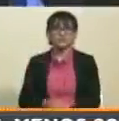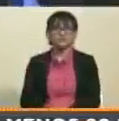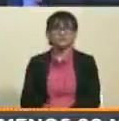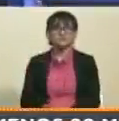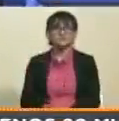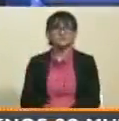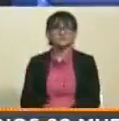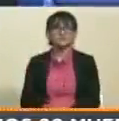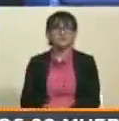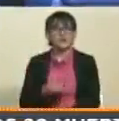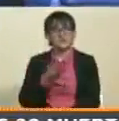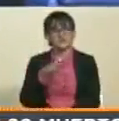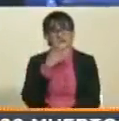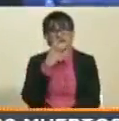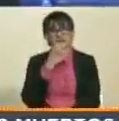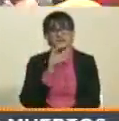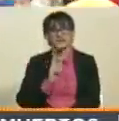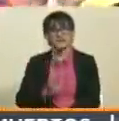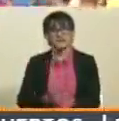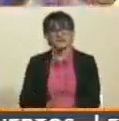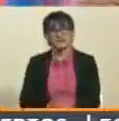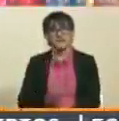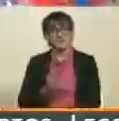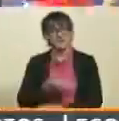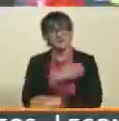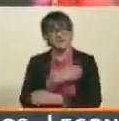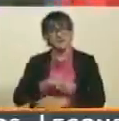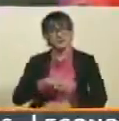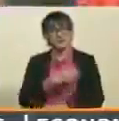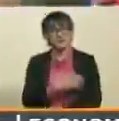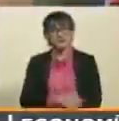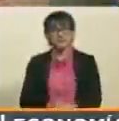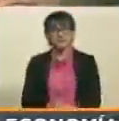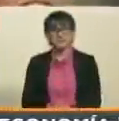Así es que se grita, pues. Así es que se canta.